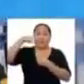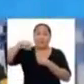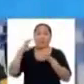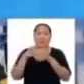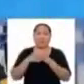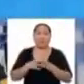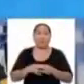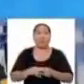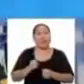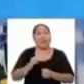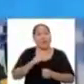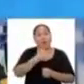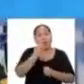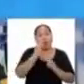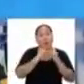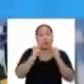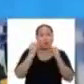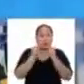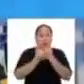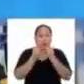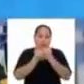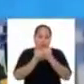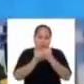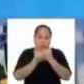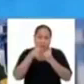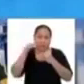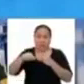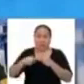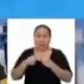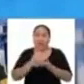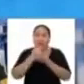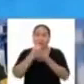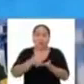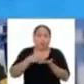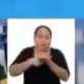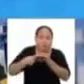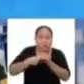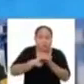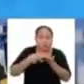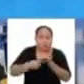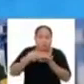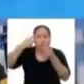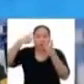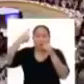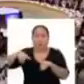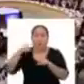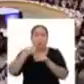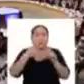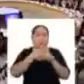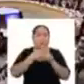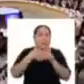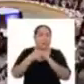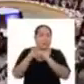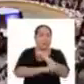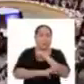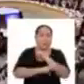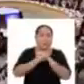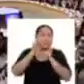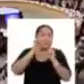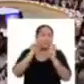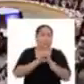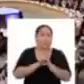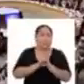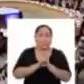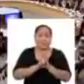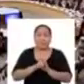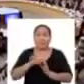económicos internacionales que sirven como foros de discusión y acuerdo entre diversos países. Por ejemplo, está